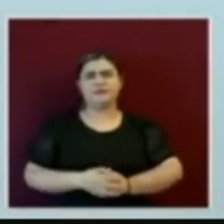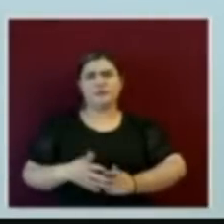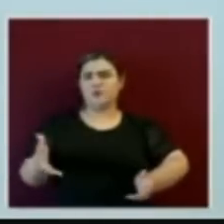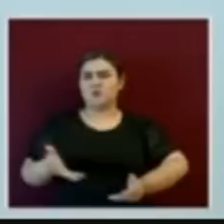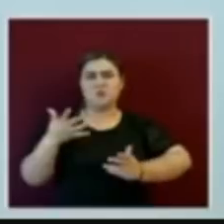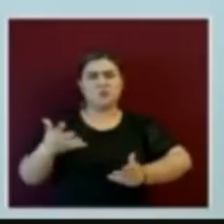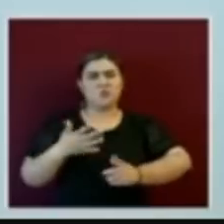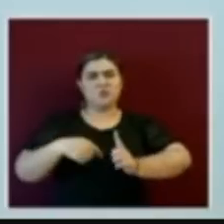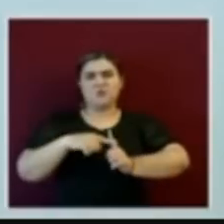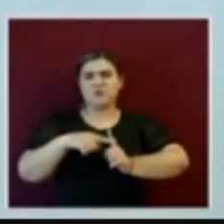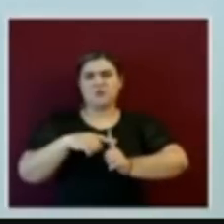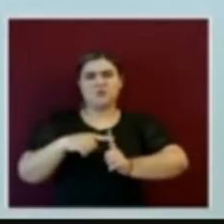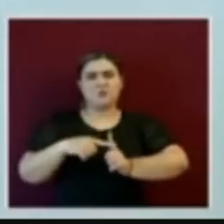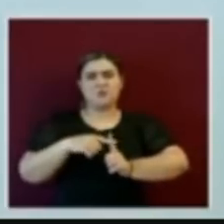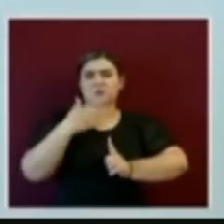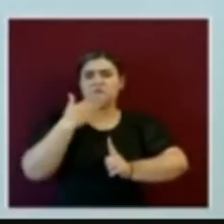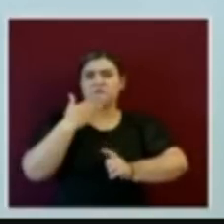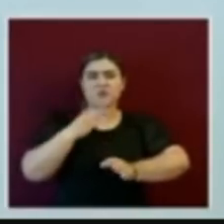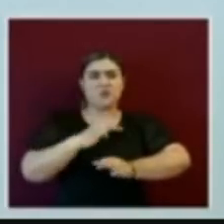ánimo extraordinario, de un ánimo